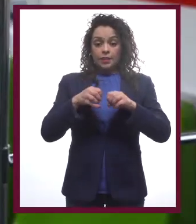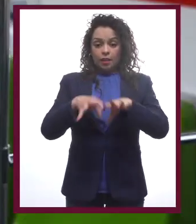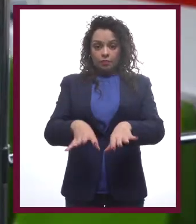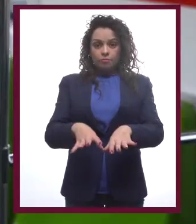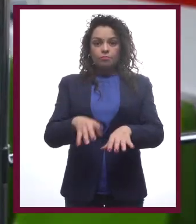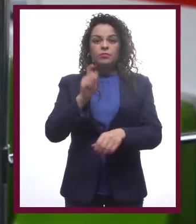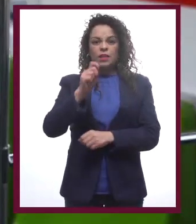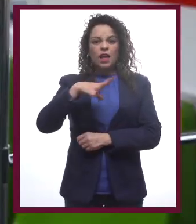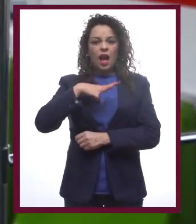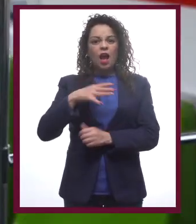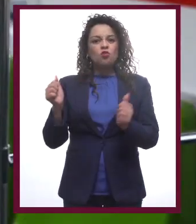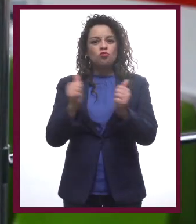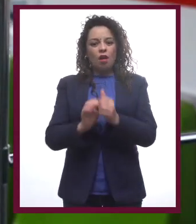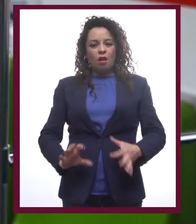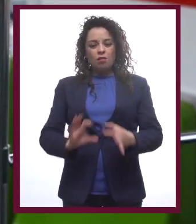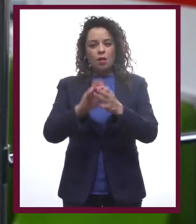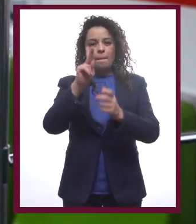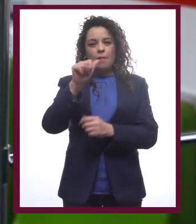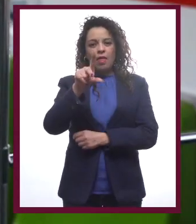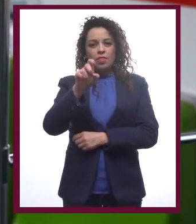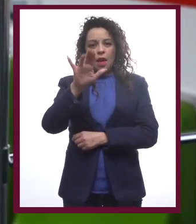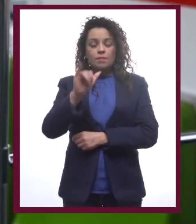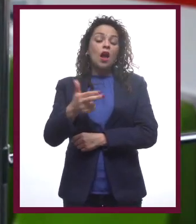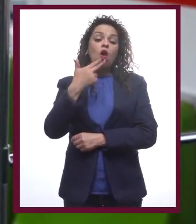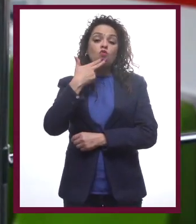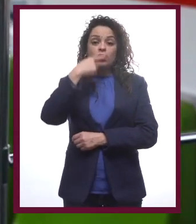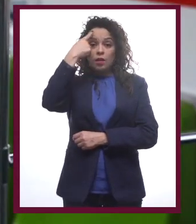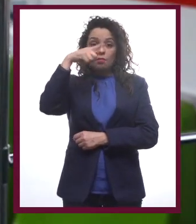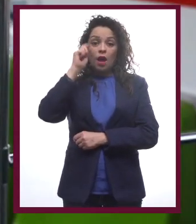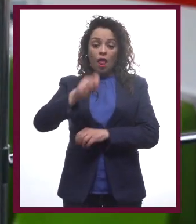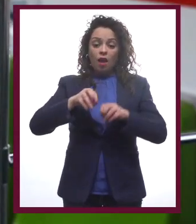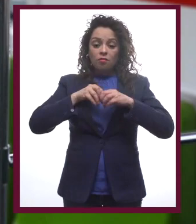La información que ha acompañado a la pandemia al parecer ha sido